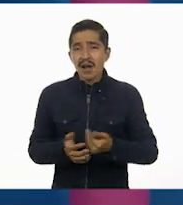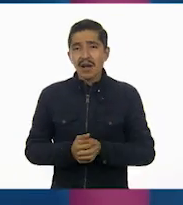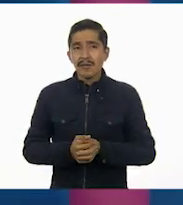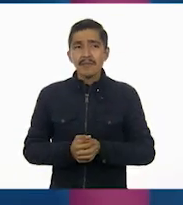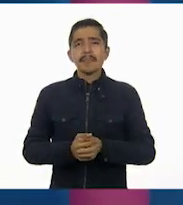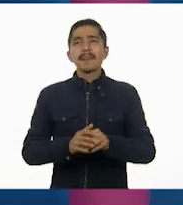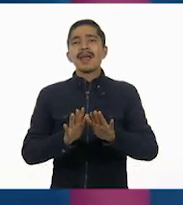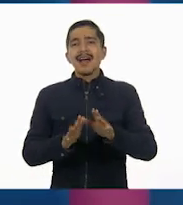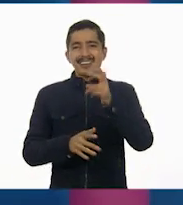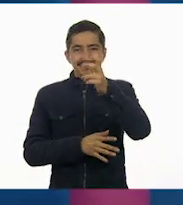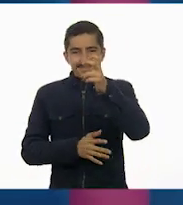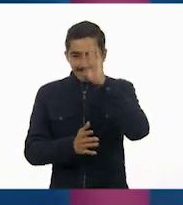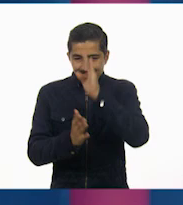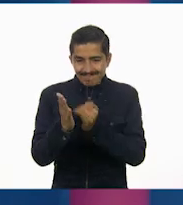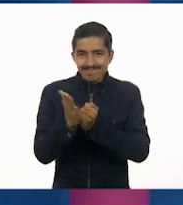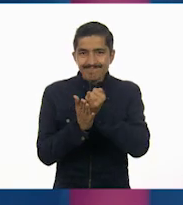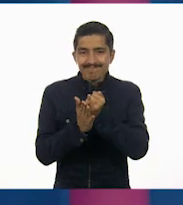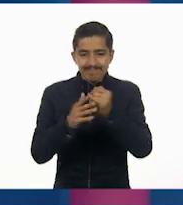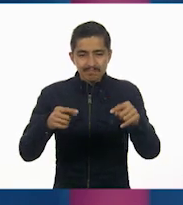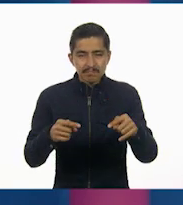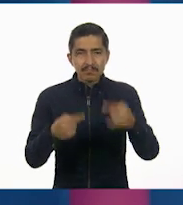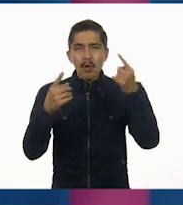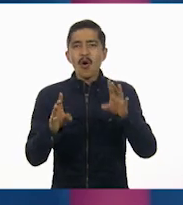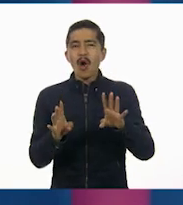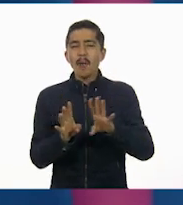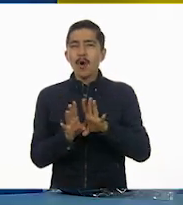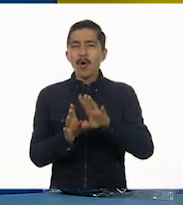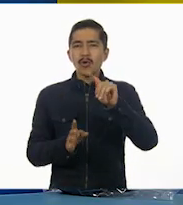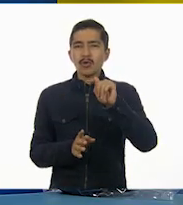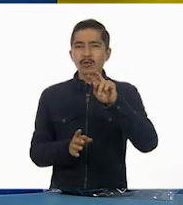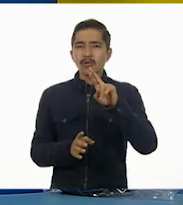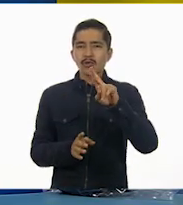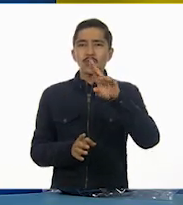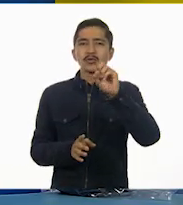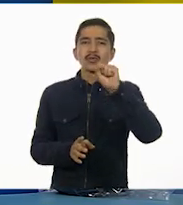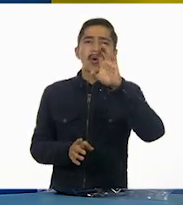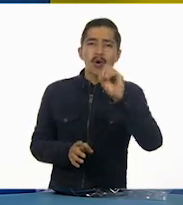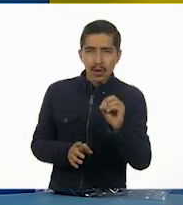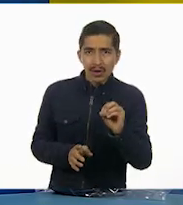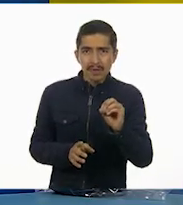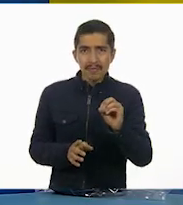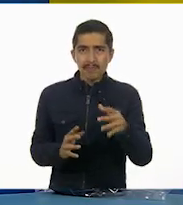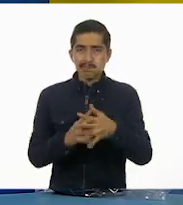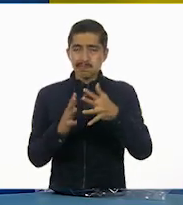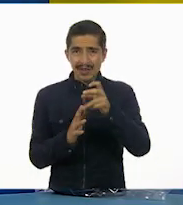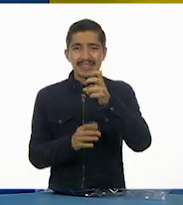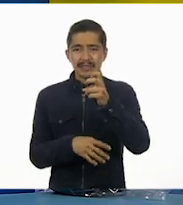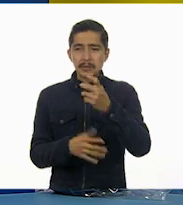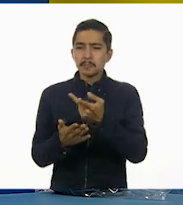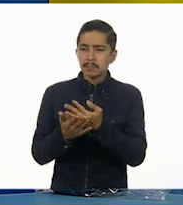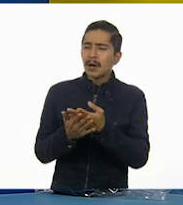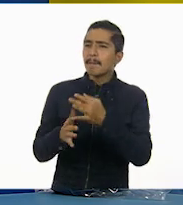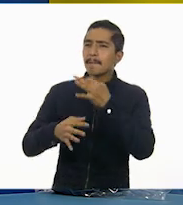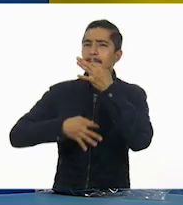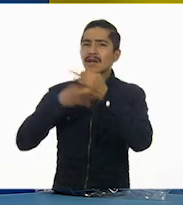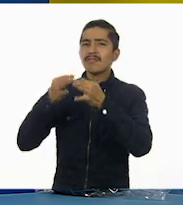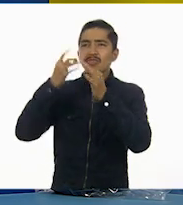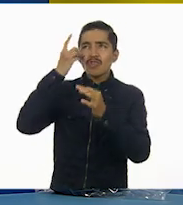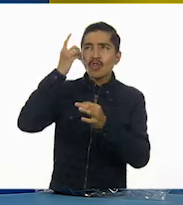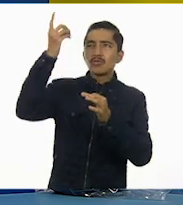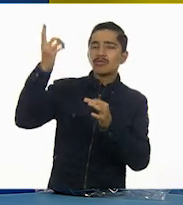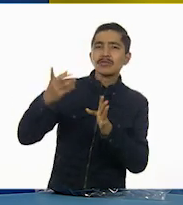Y por eso decidieron resolver su desacuerdo al estilo etrusco, ¿cierto? Sí. Esperaron un mensaje de los